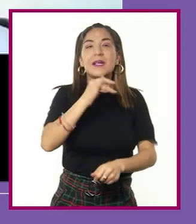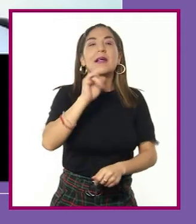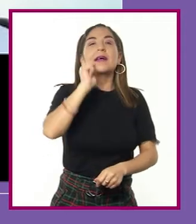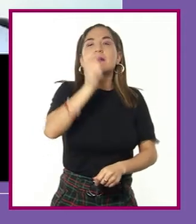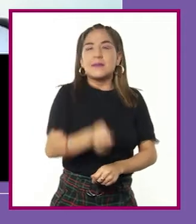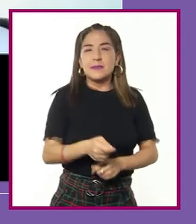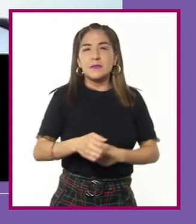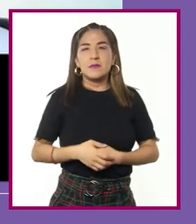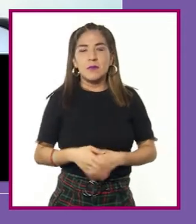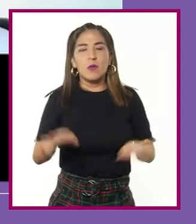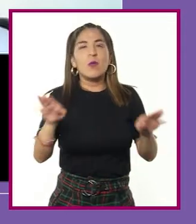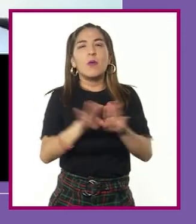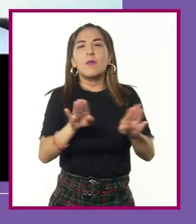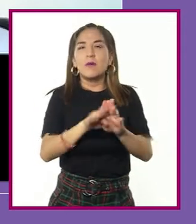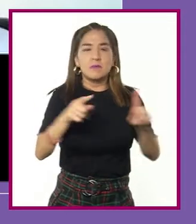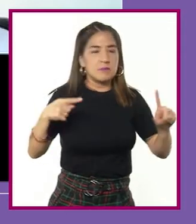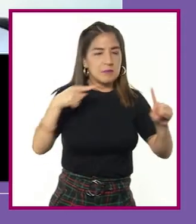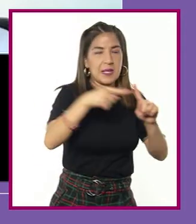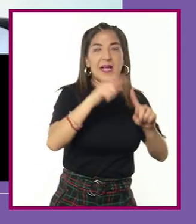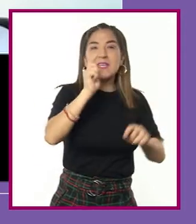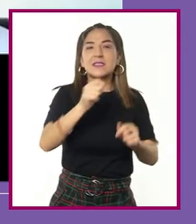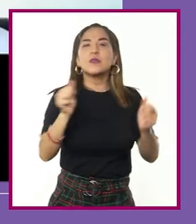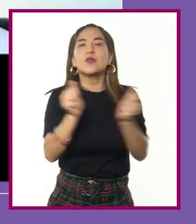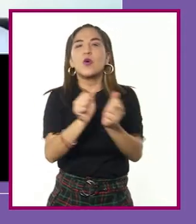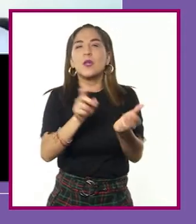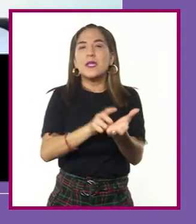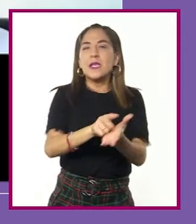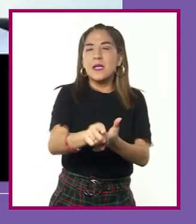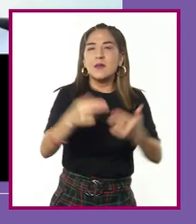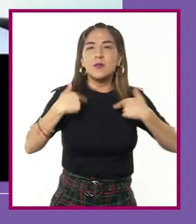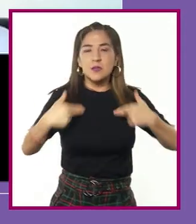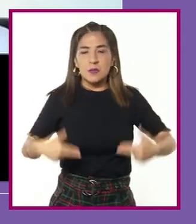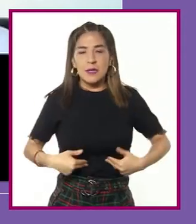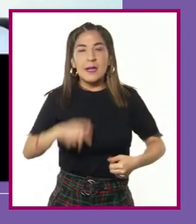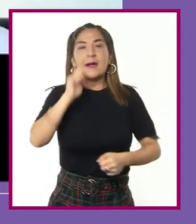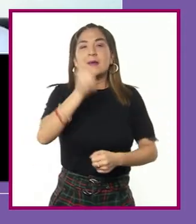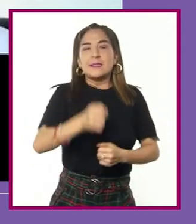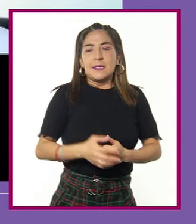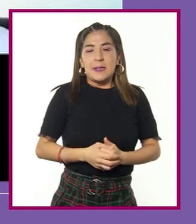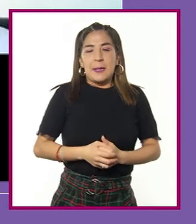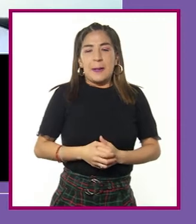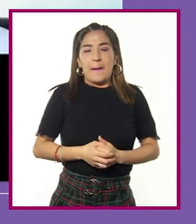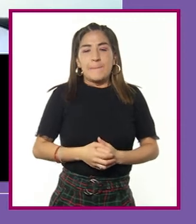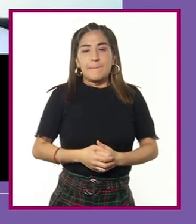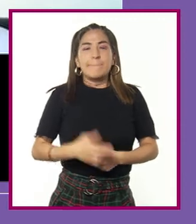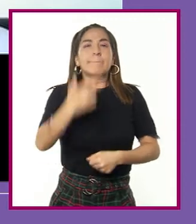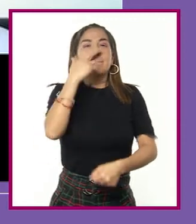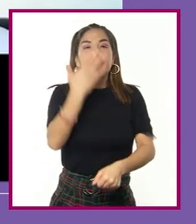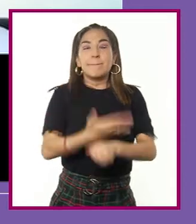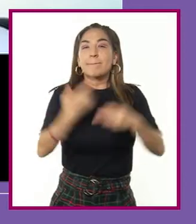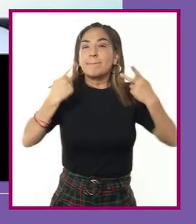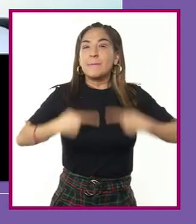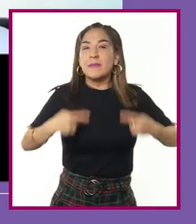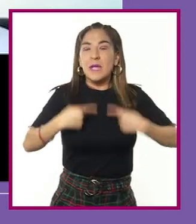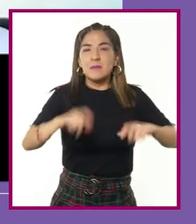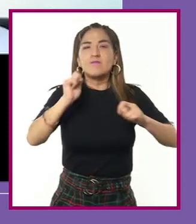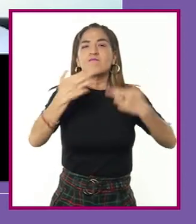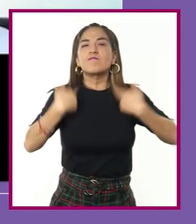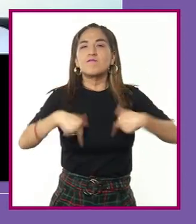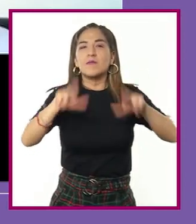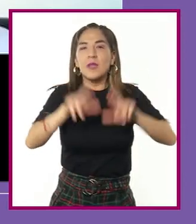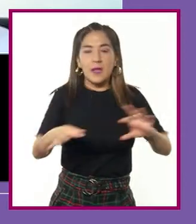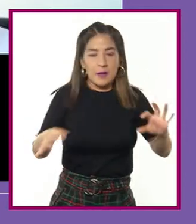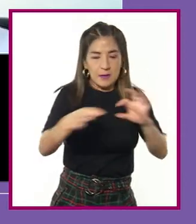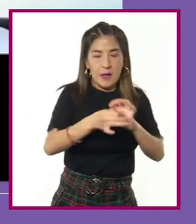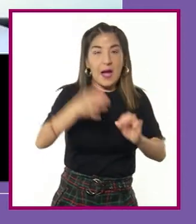sí cruzado por elementos de derechos humanos. Quiere decir, más o menos, que la actuación de una persona que representa a la